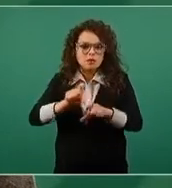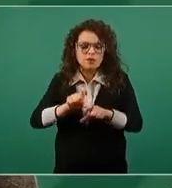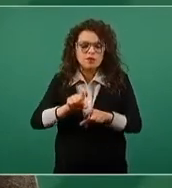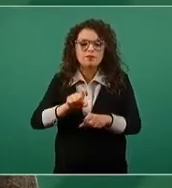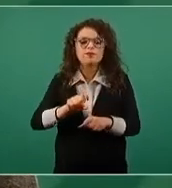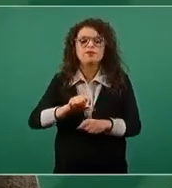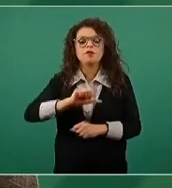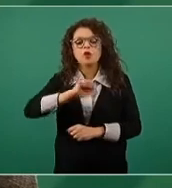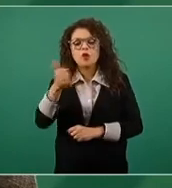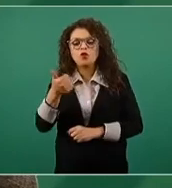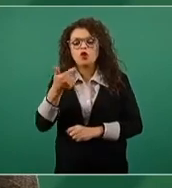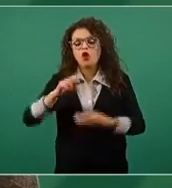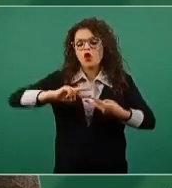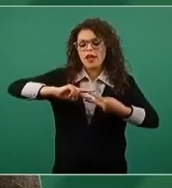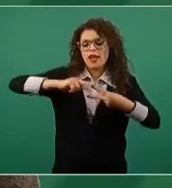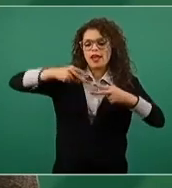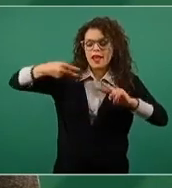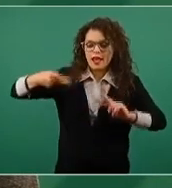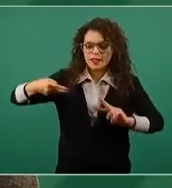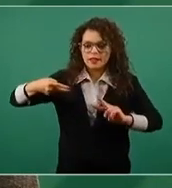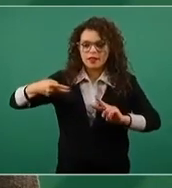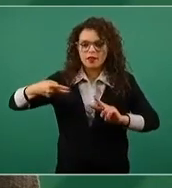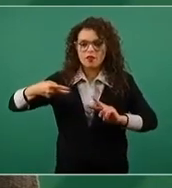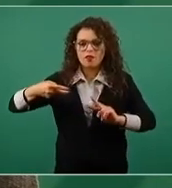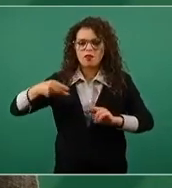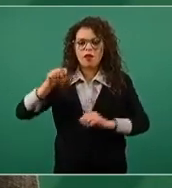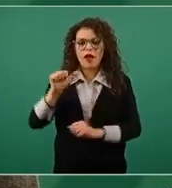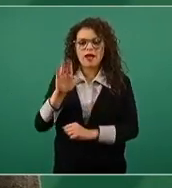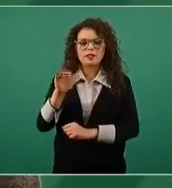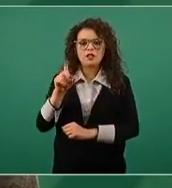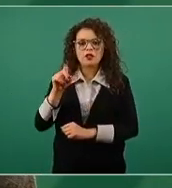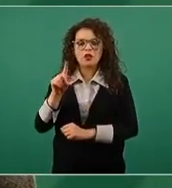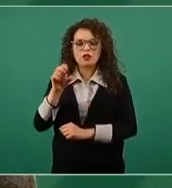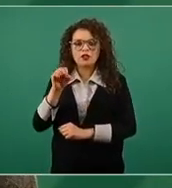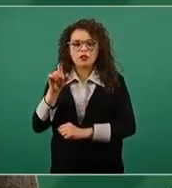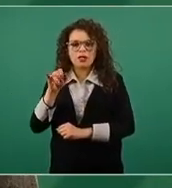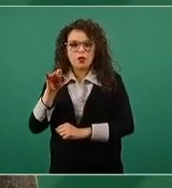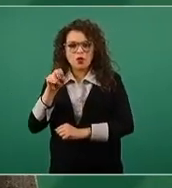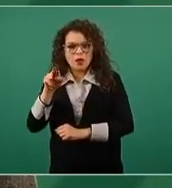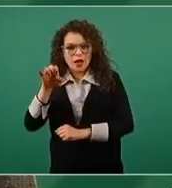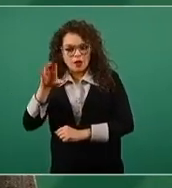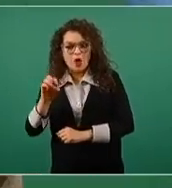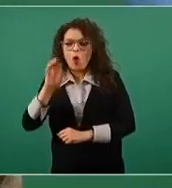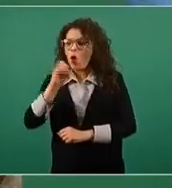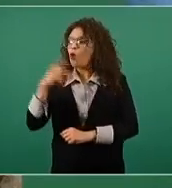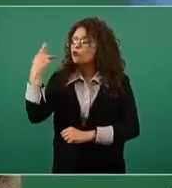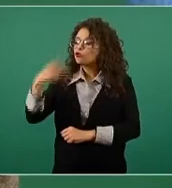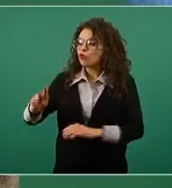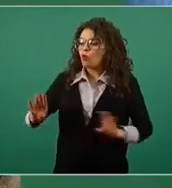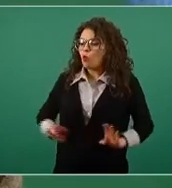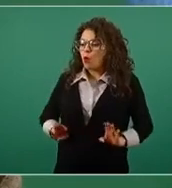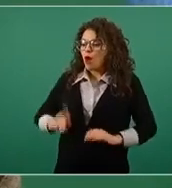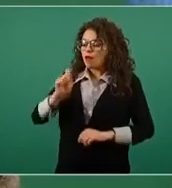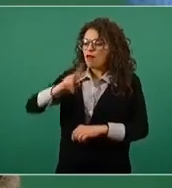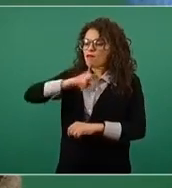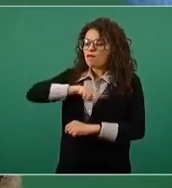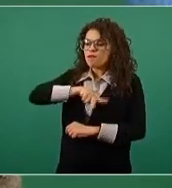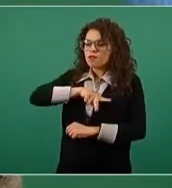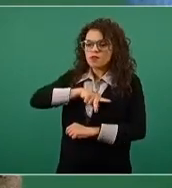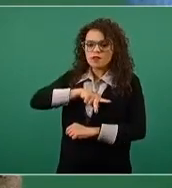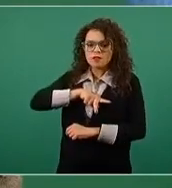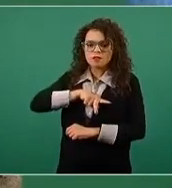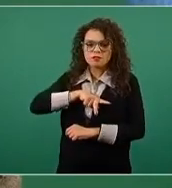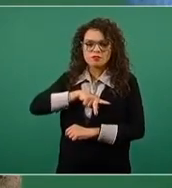ya sea una subunidad del virus, ya sea una proteína del virus, por mencionar algunas de